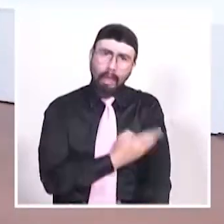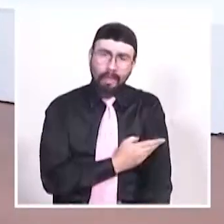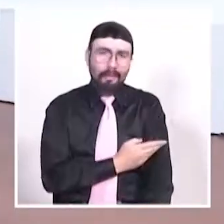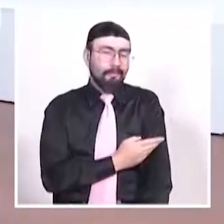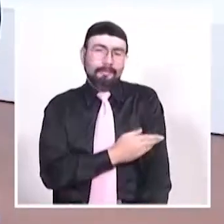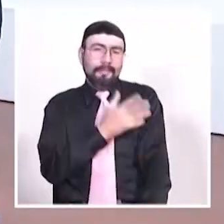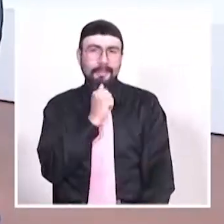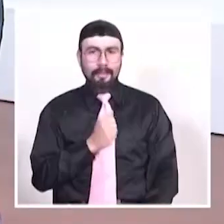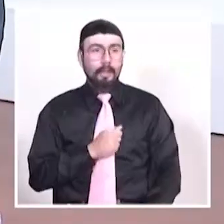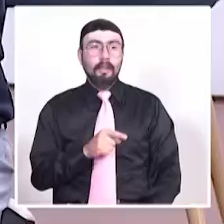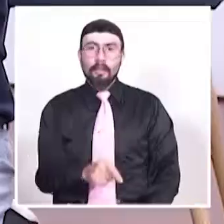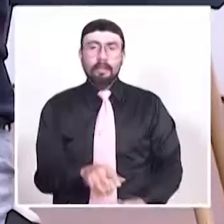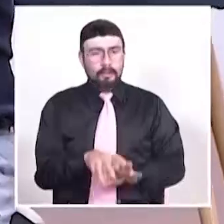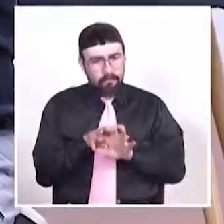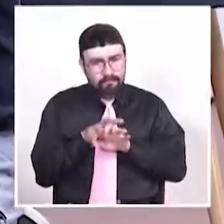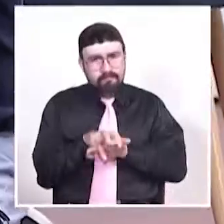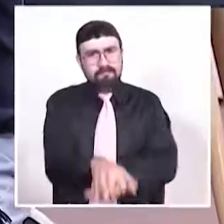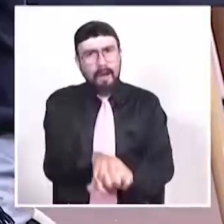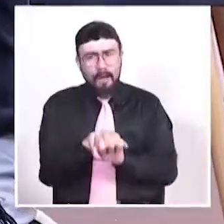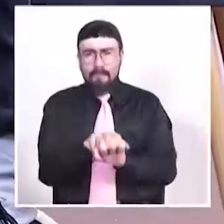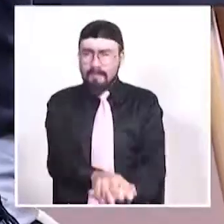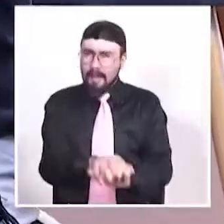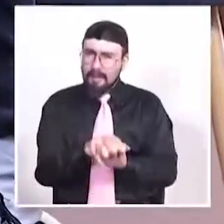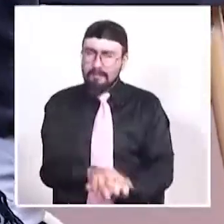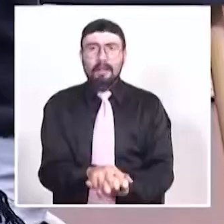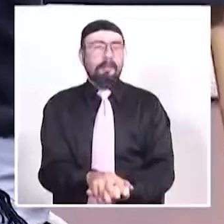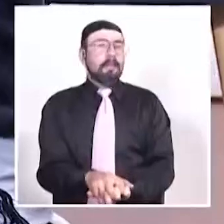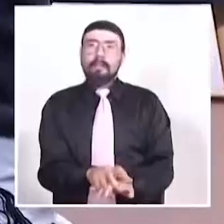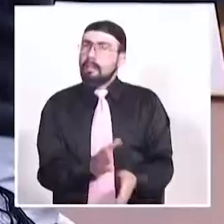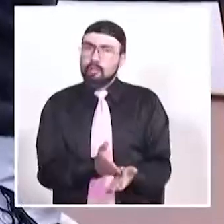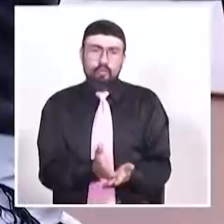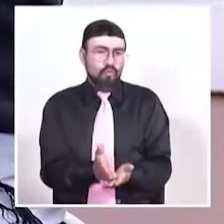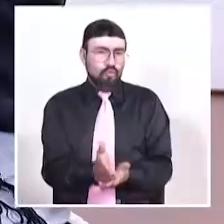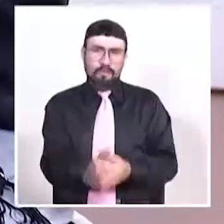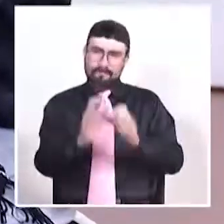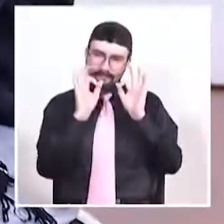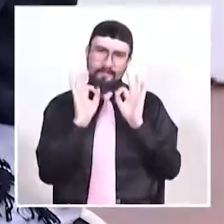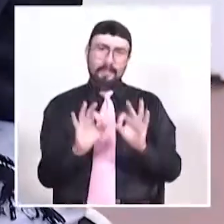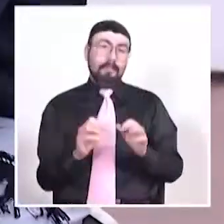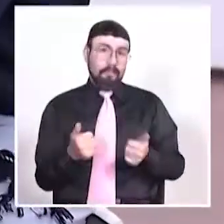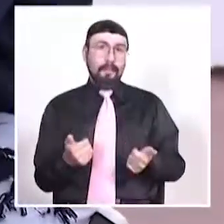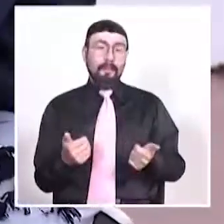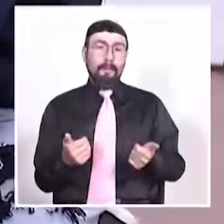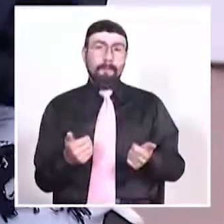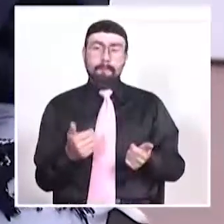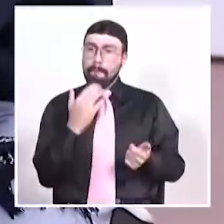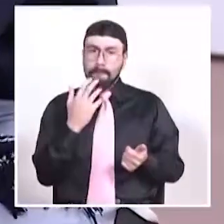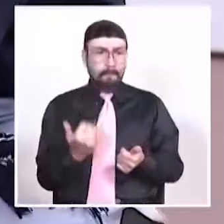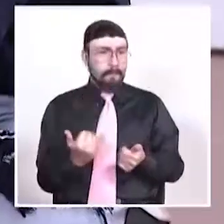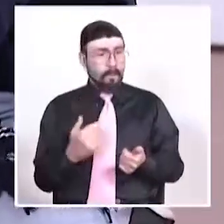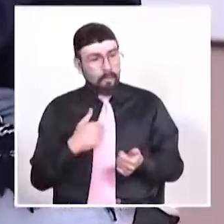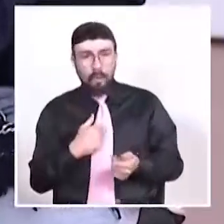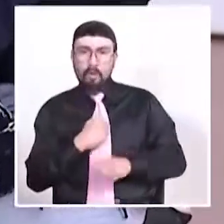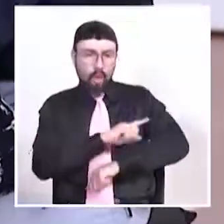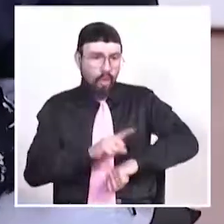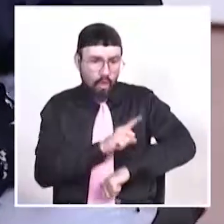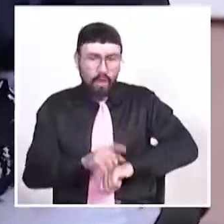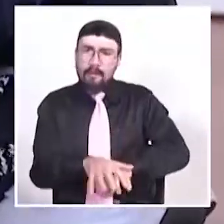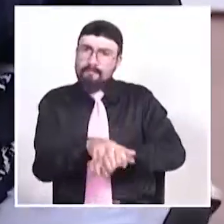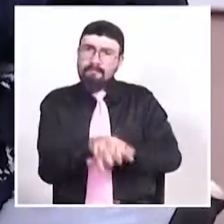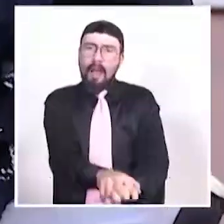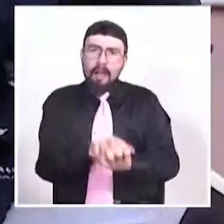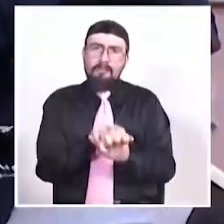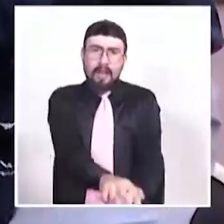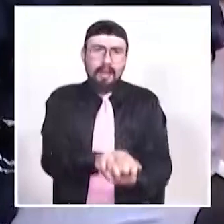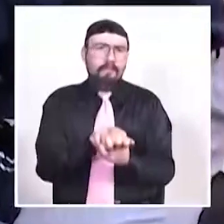físico y las compresiones pueden ser siempre efectivas. Es decir, nosotros podemos durar toda la reanimación y yo planteo